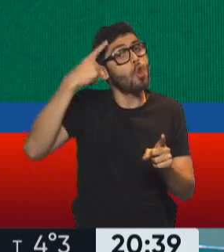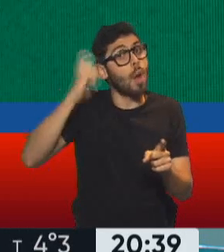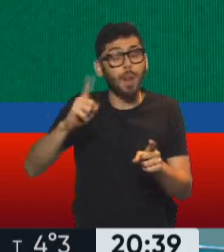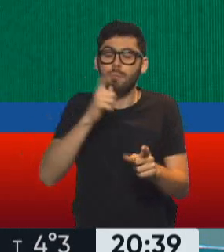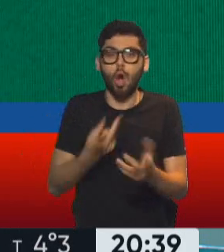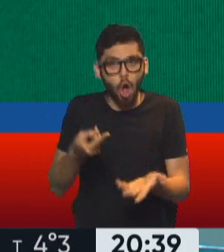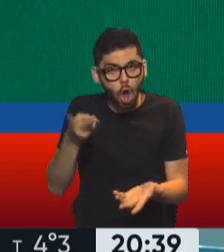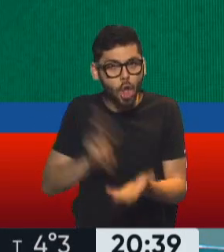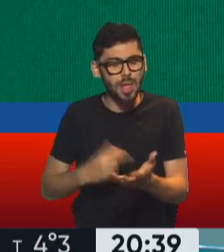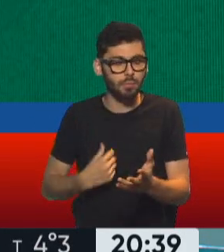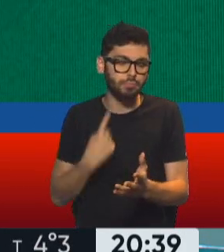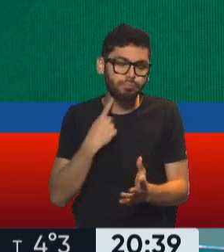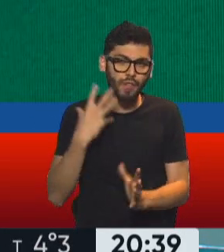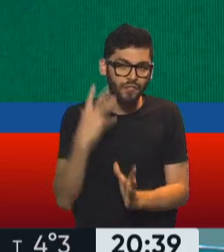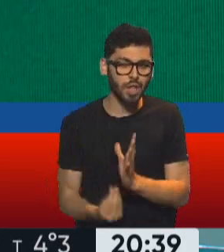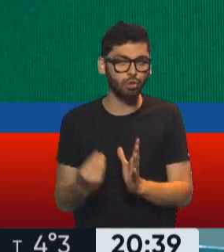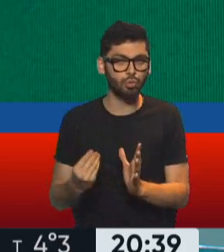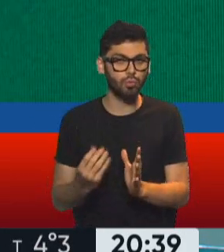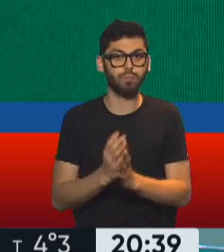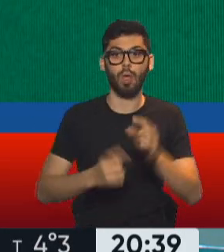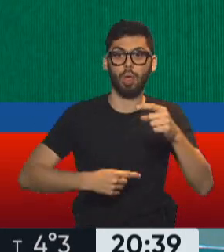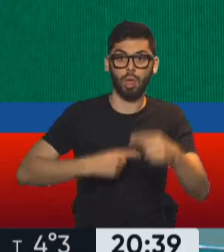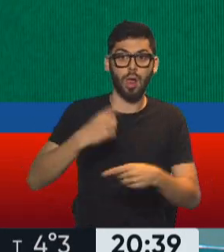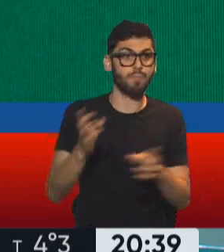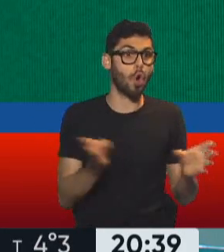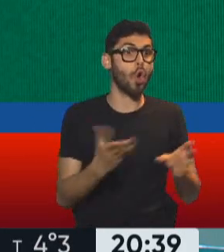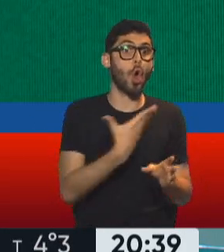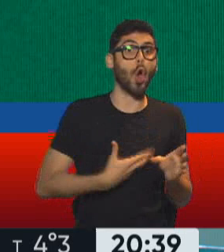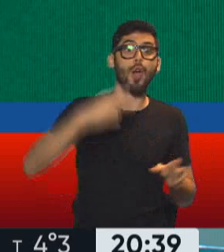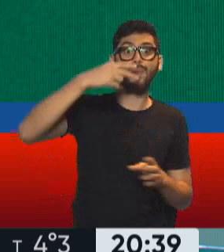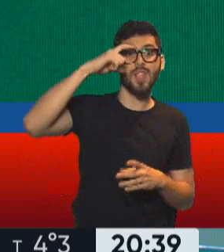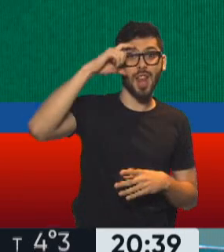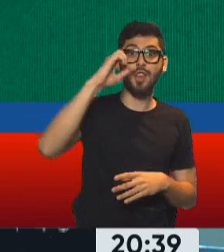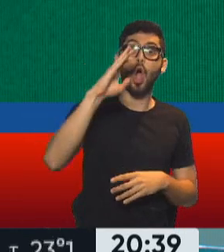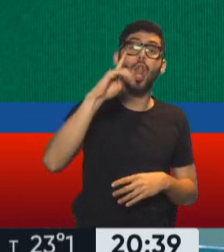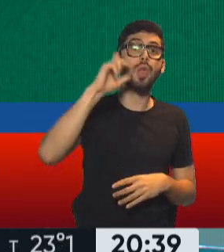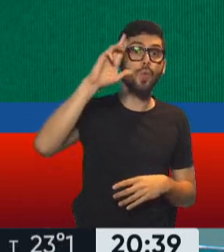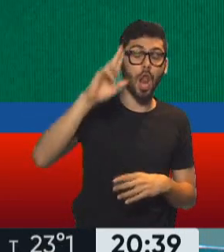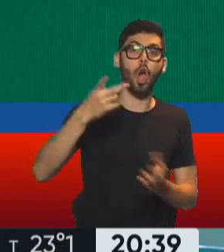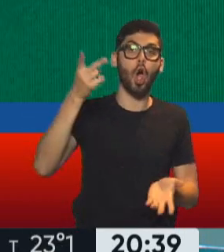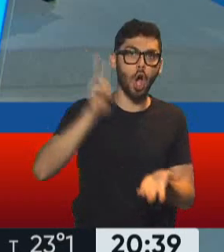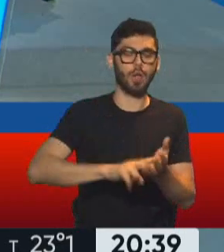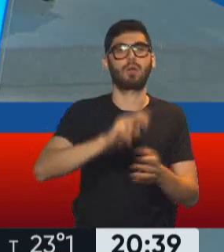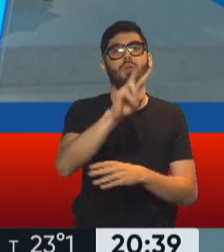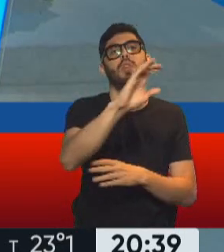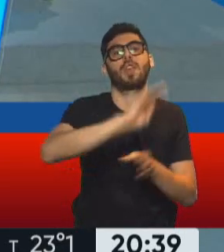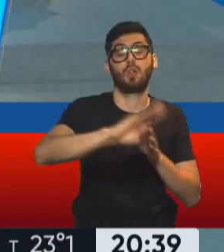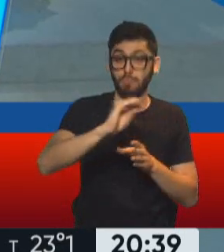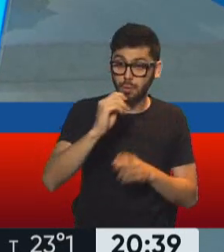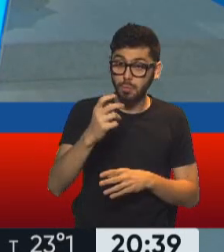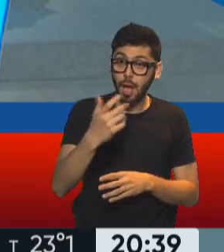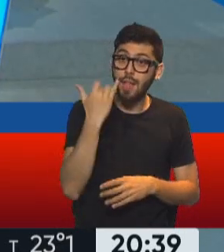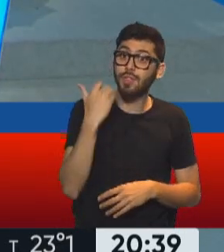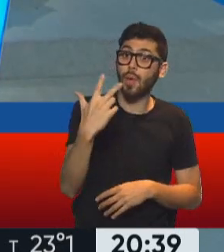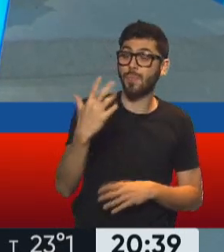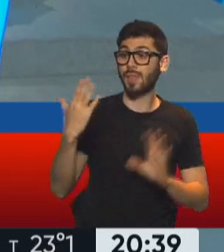a repetir el error, ¿no?, de caer en estos ciclos neoliberales, volvemos a endeudarnos y volvemos a hacer el esfuerzo de pagar. Y es el tercer ciclo en la historia reciente,